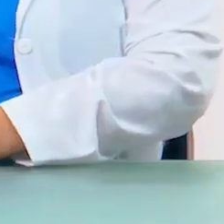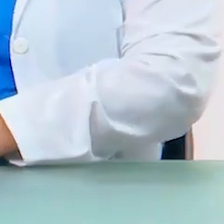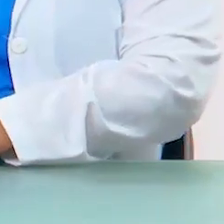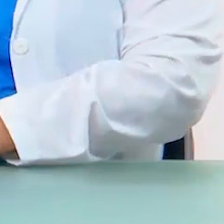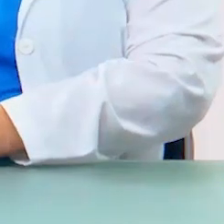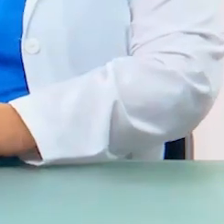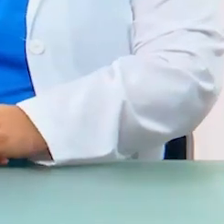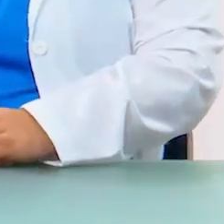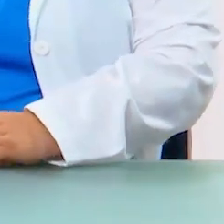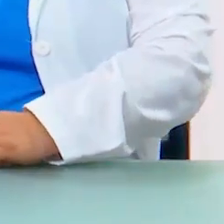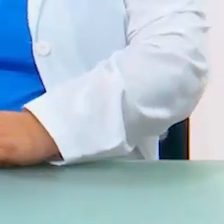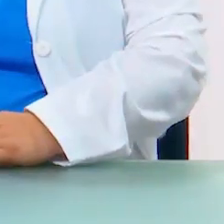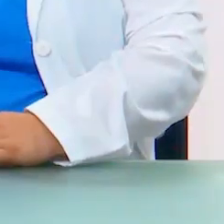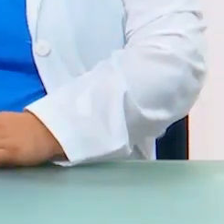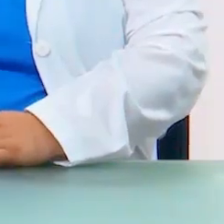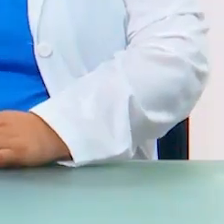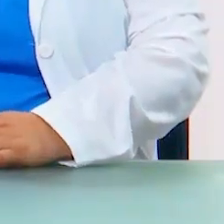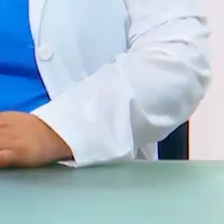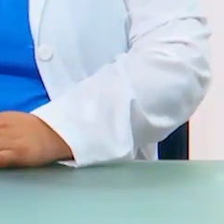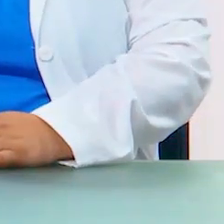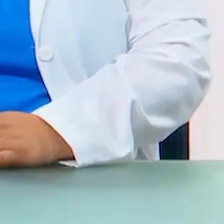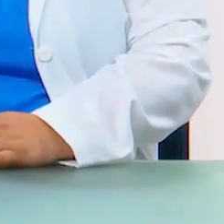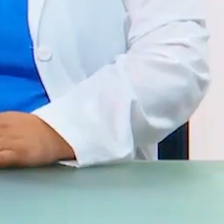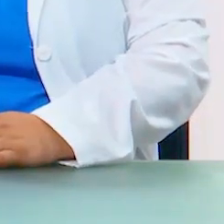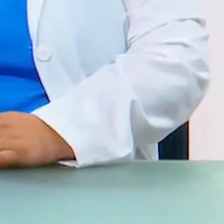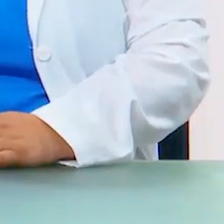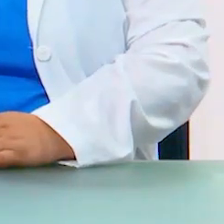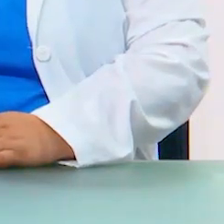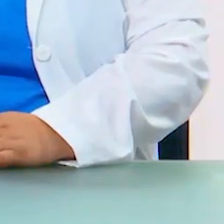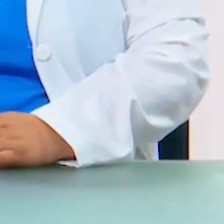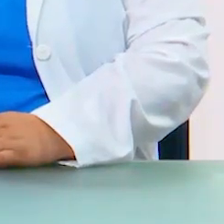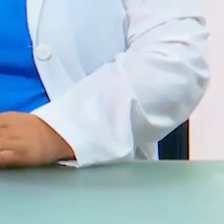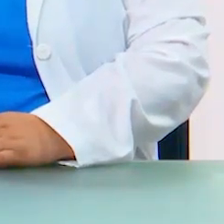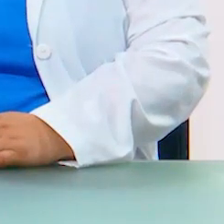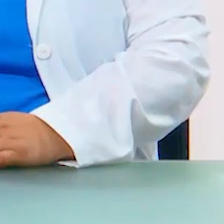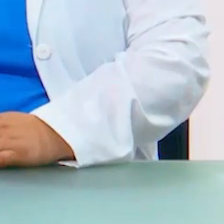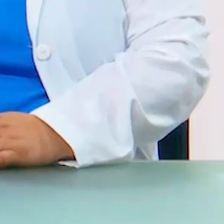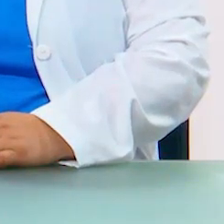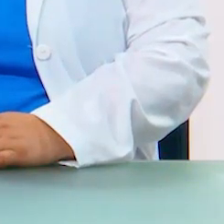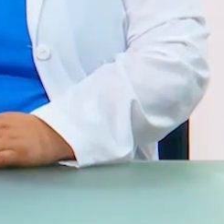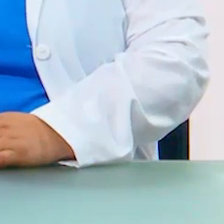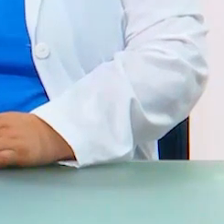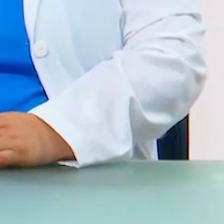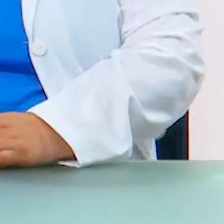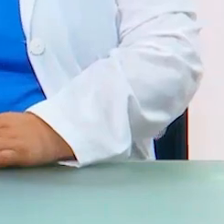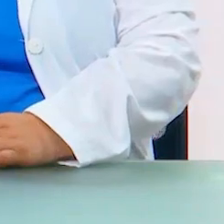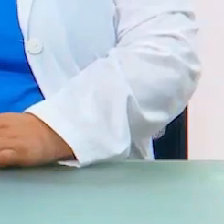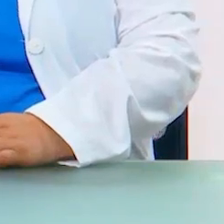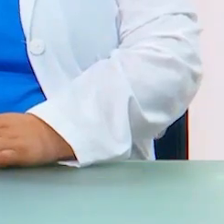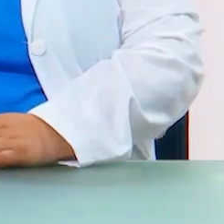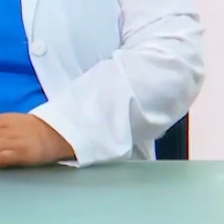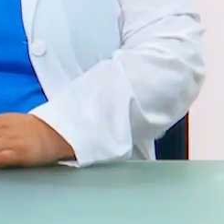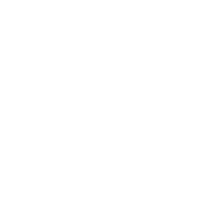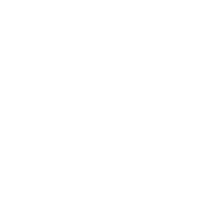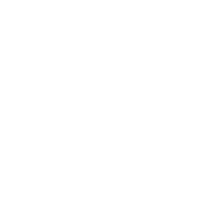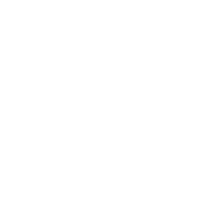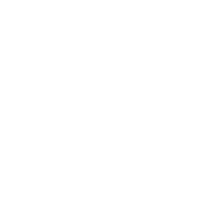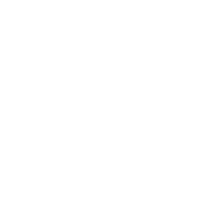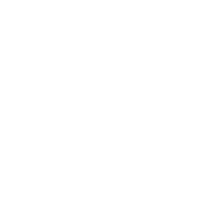el reporte, doctor. Gracias, doctora. Estaremos actualizando esta información todos los días por este mismo medio. Muchas gracias.